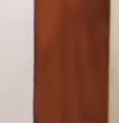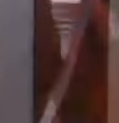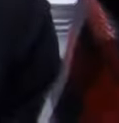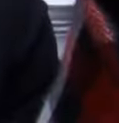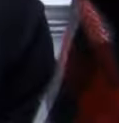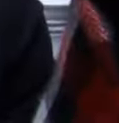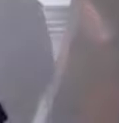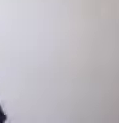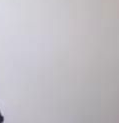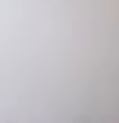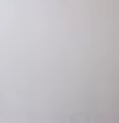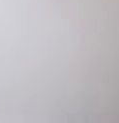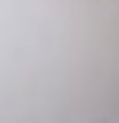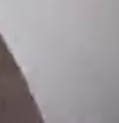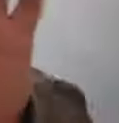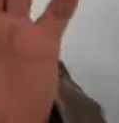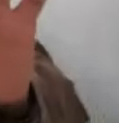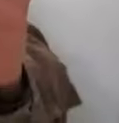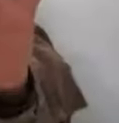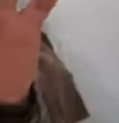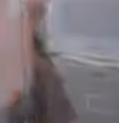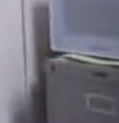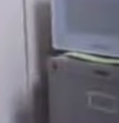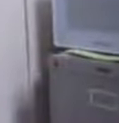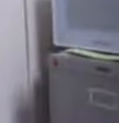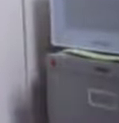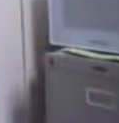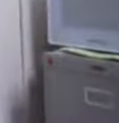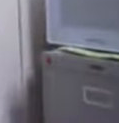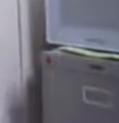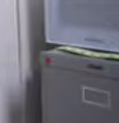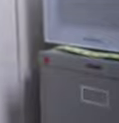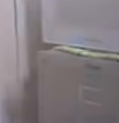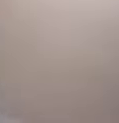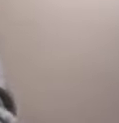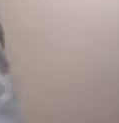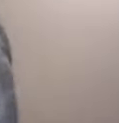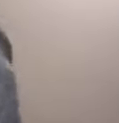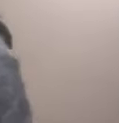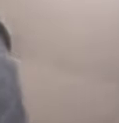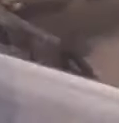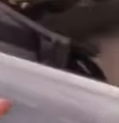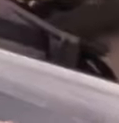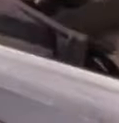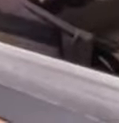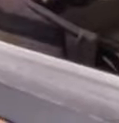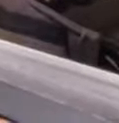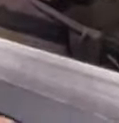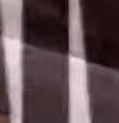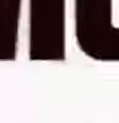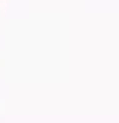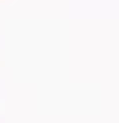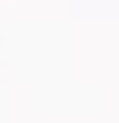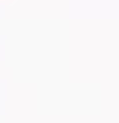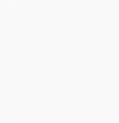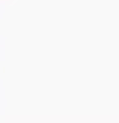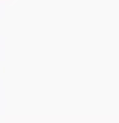Por ti. Por mí. Por los tuyos. Guarda distancia. Lávate las manos. Quédate en casa. Y evita el